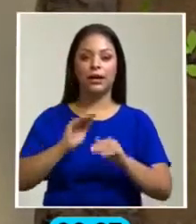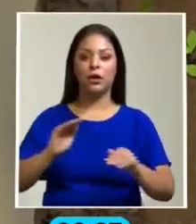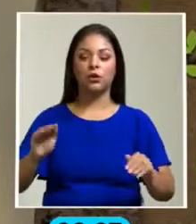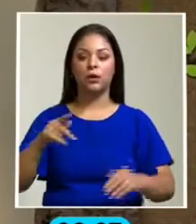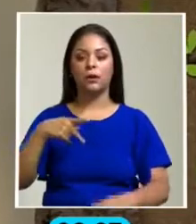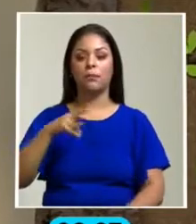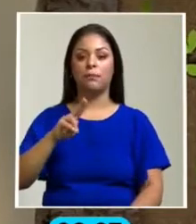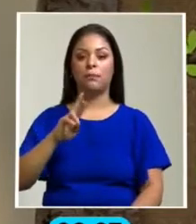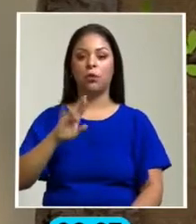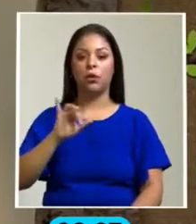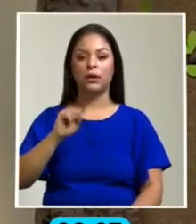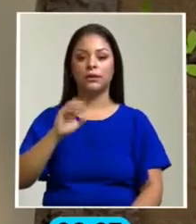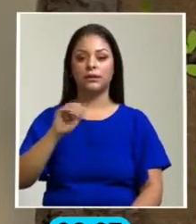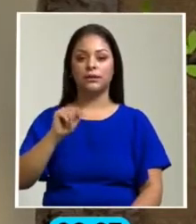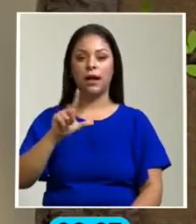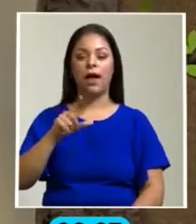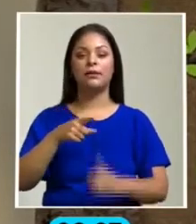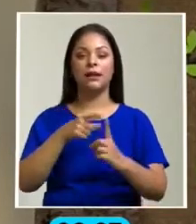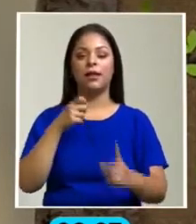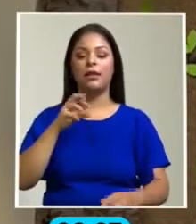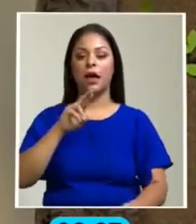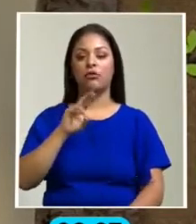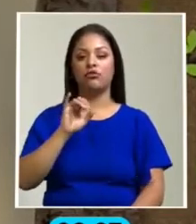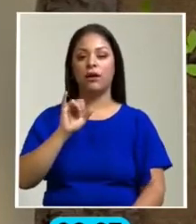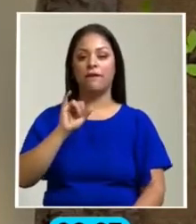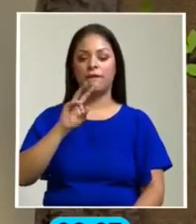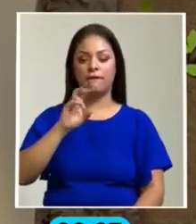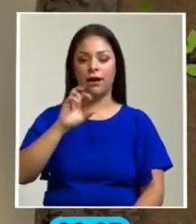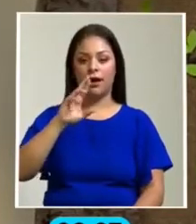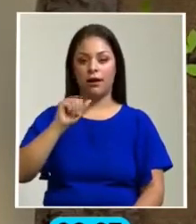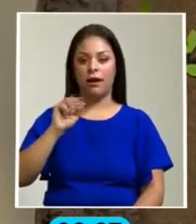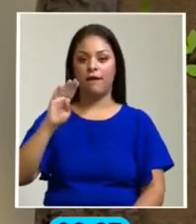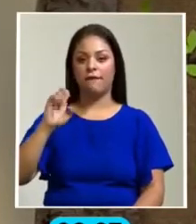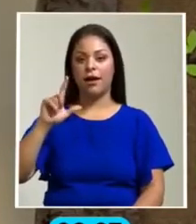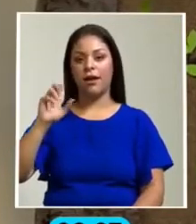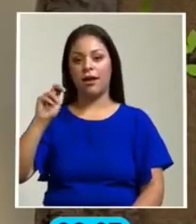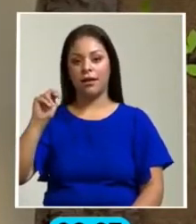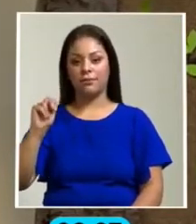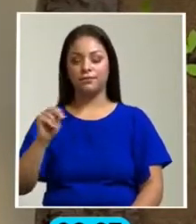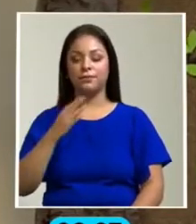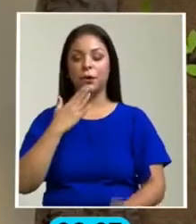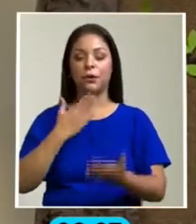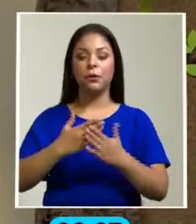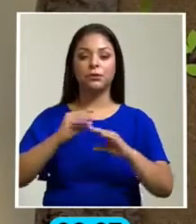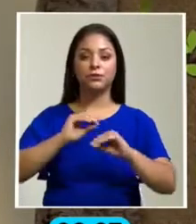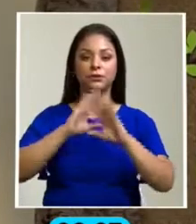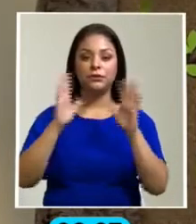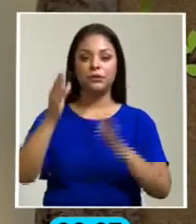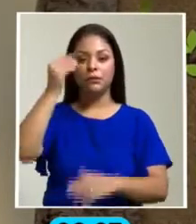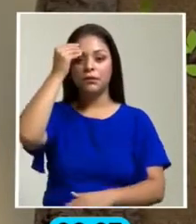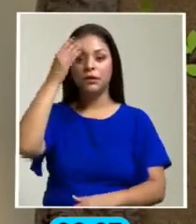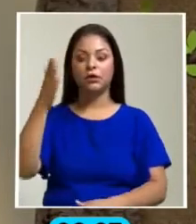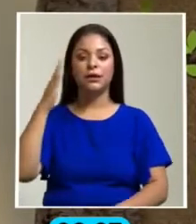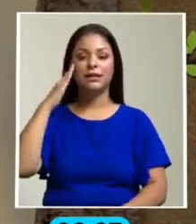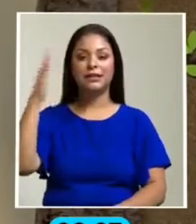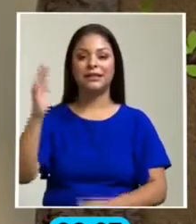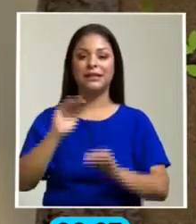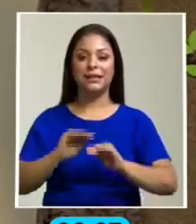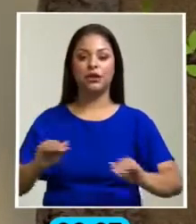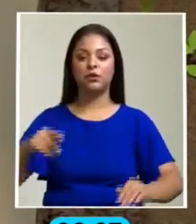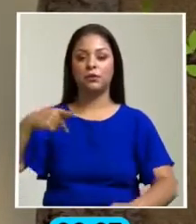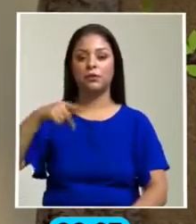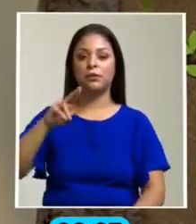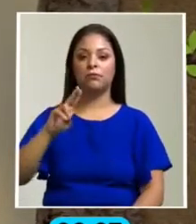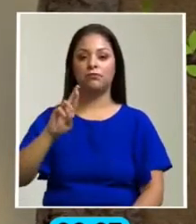desde la Ribera de Belén. Muy bien. Buenos días, bendiciones. Un saludo para los niños de Puriscal. Y así tenemos un montón